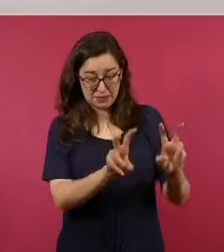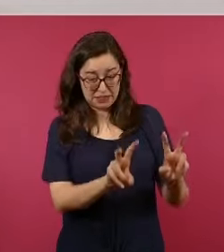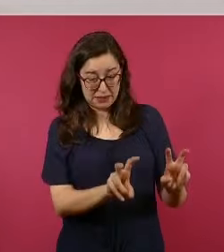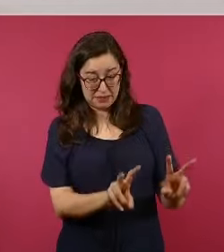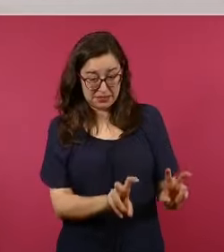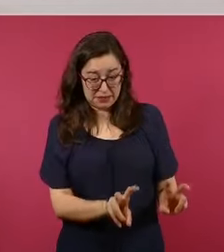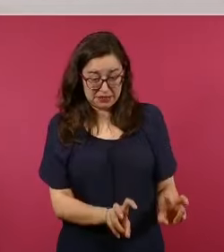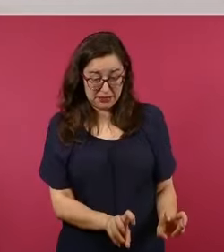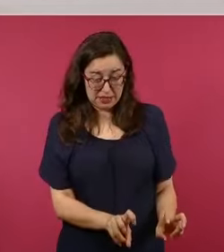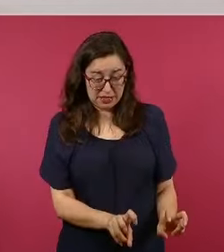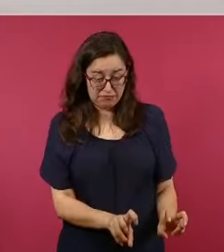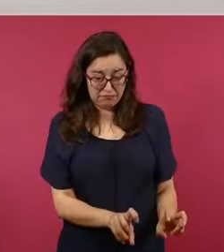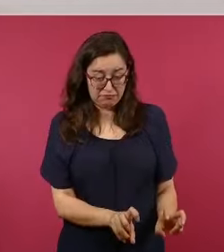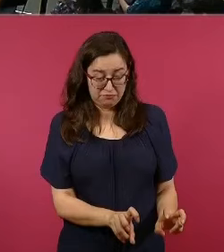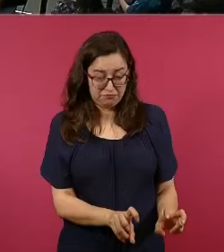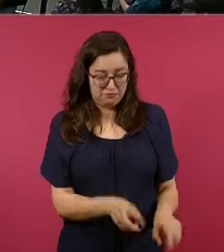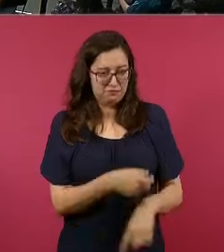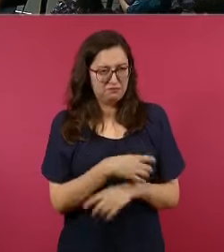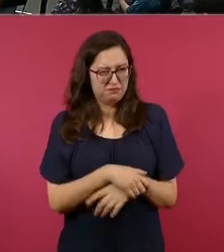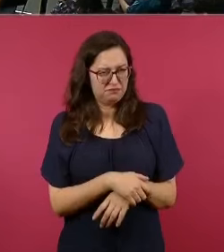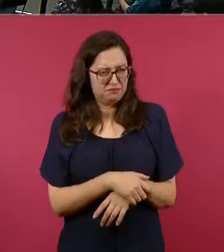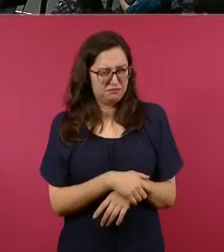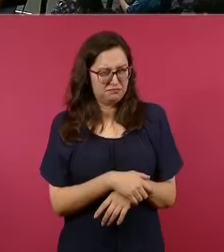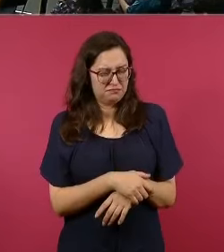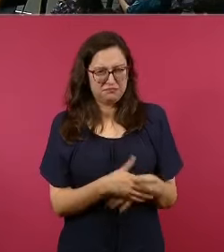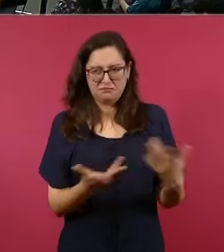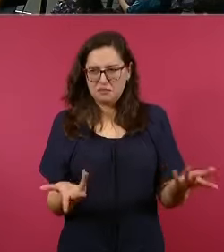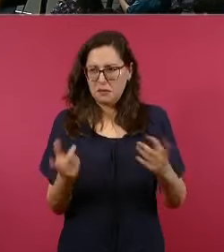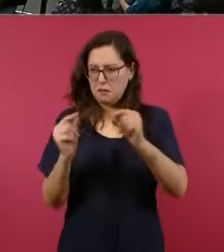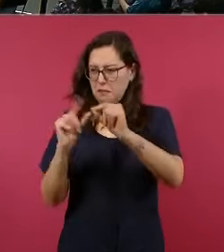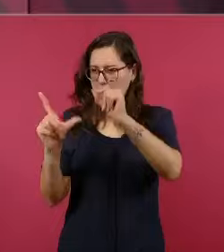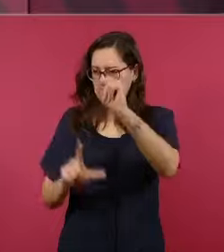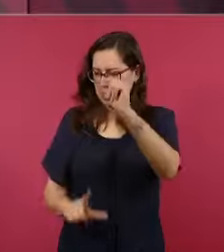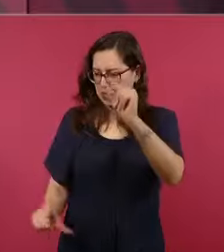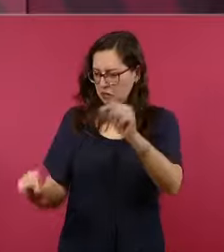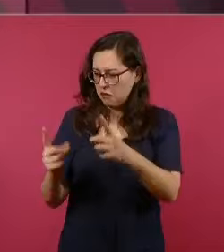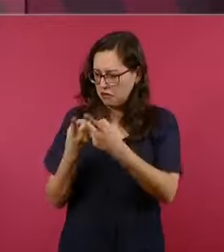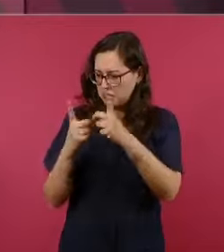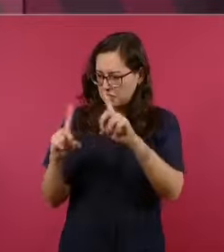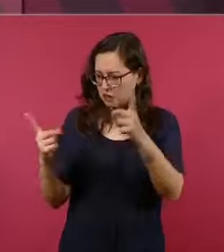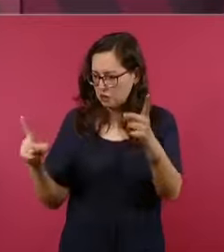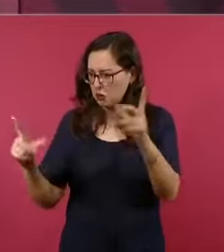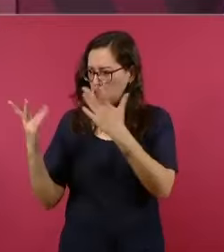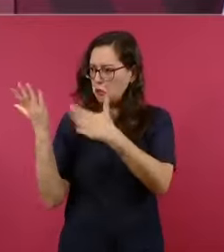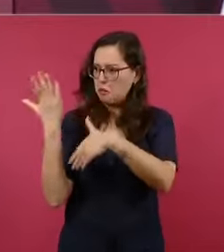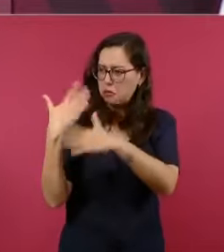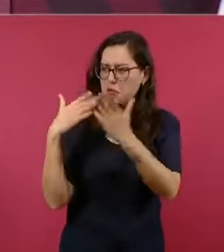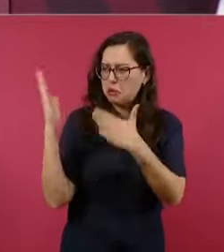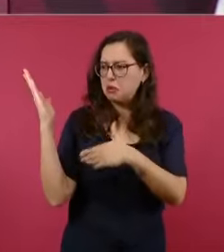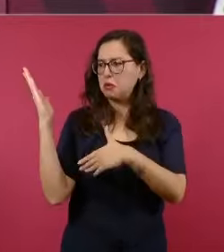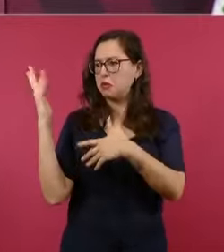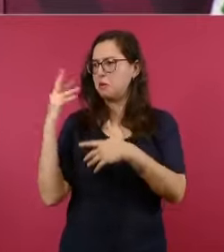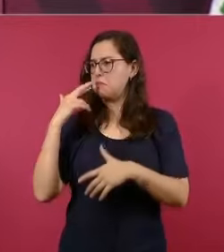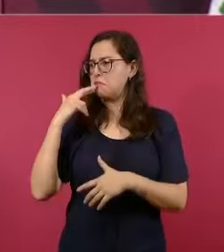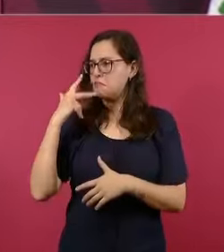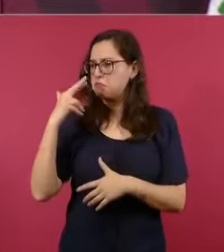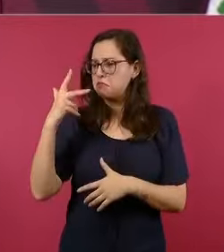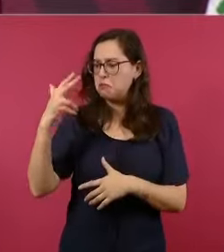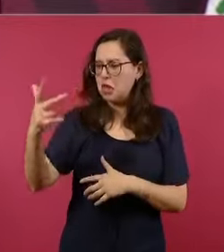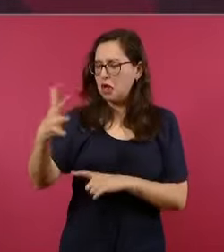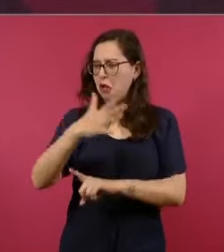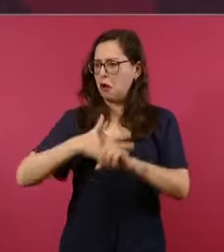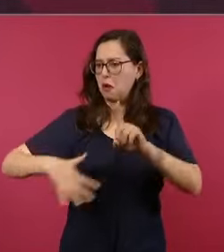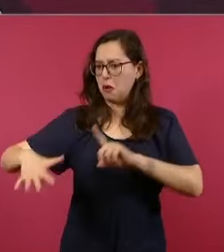temas que tienen que ver con el desarrollo del país que tienen que ver con el mejoramiento de las